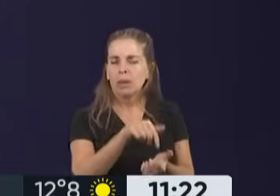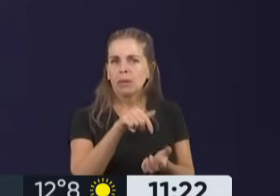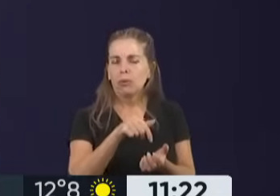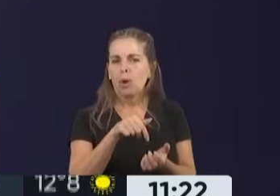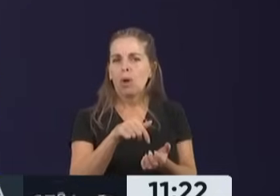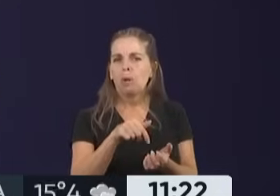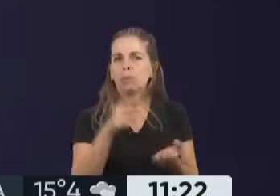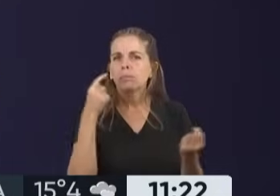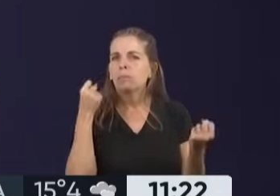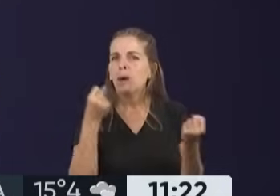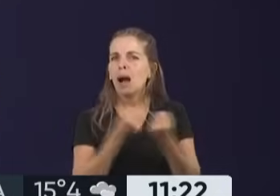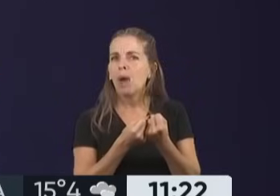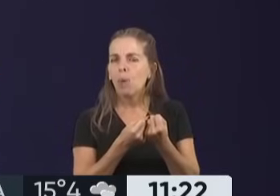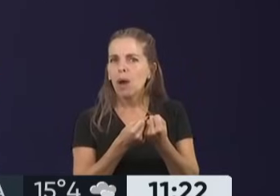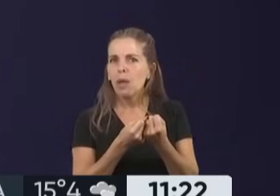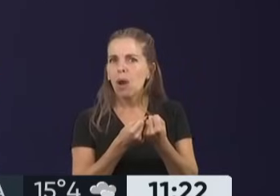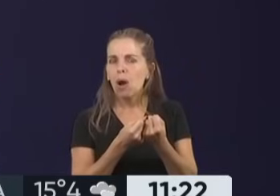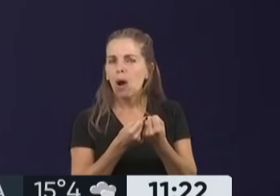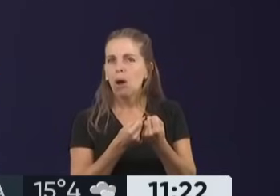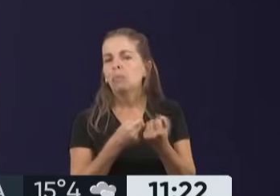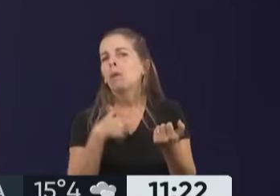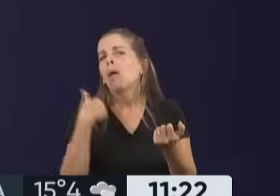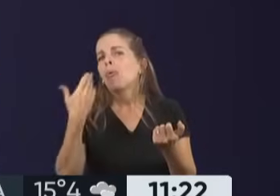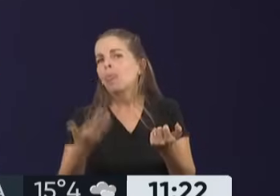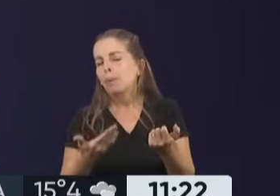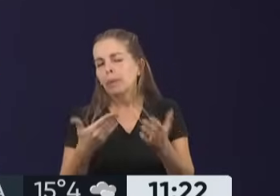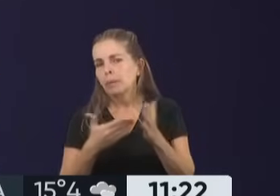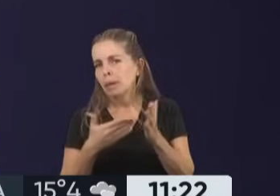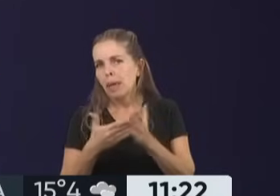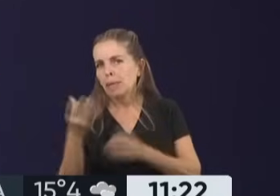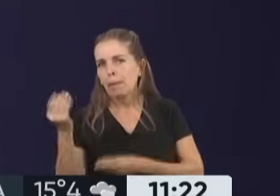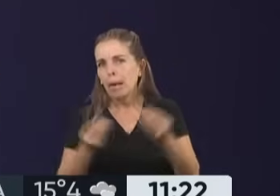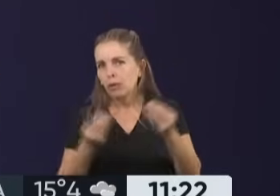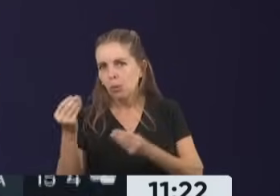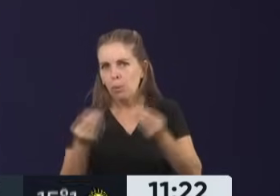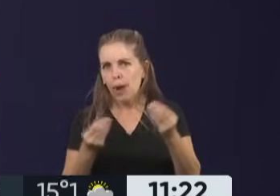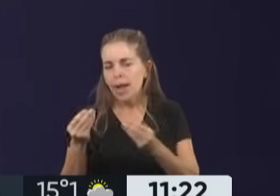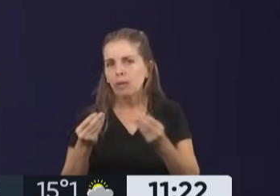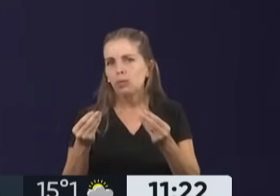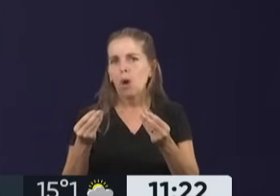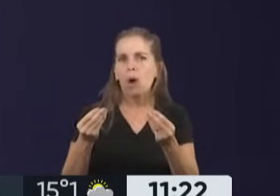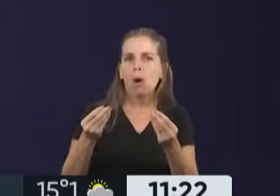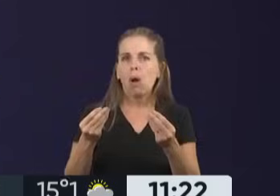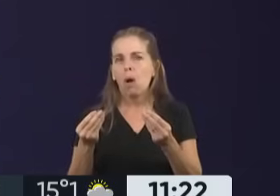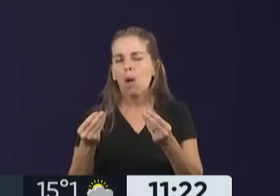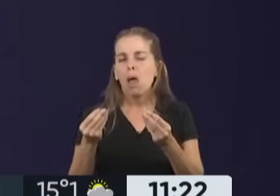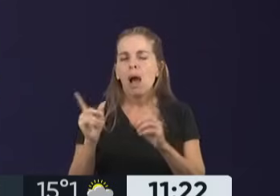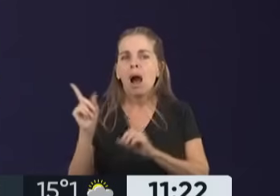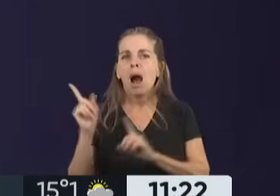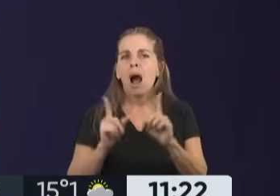acuerdo que, más allá de después, por supuesto, la negativa que hubo de